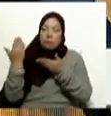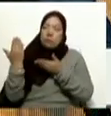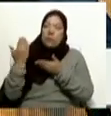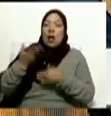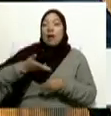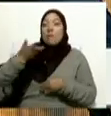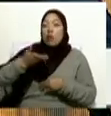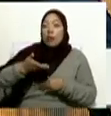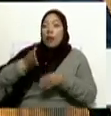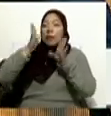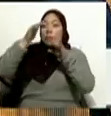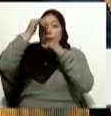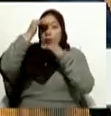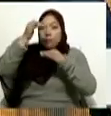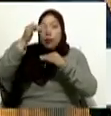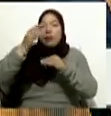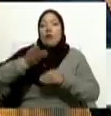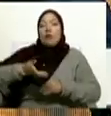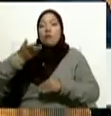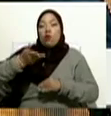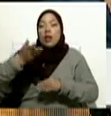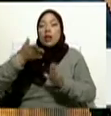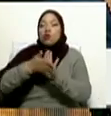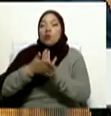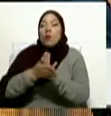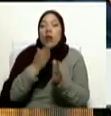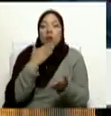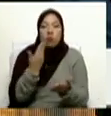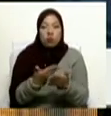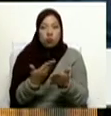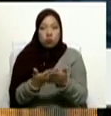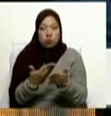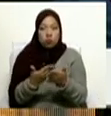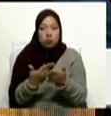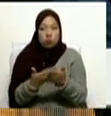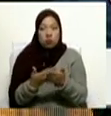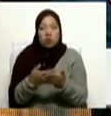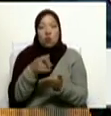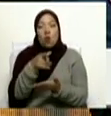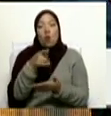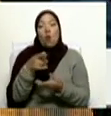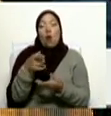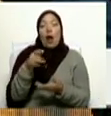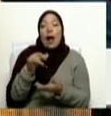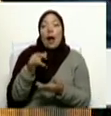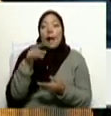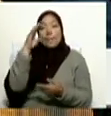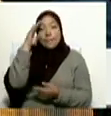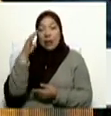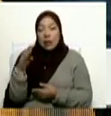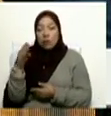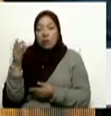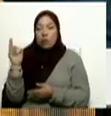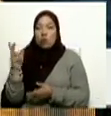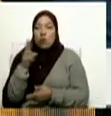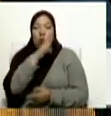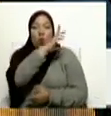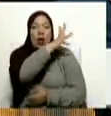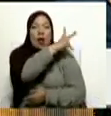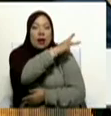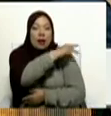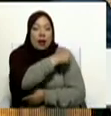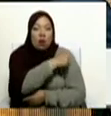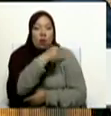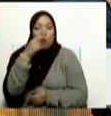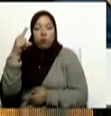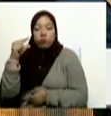importante el aspecto castrenses en el aspecto castrense se le concede la oportunidad a los militares de rangos bajos de de